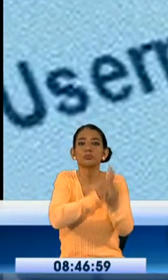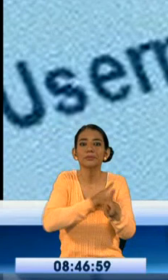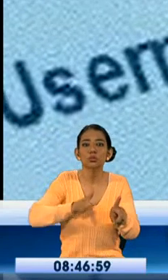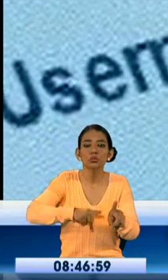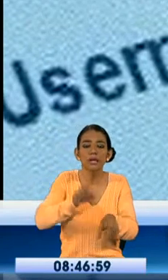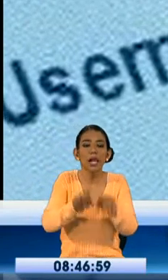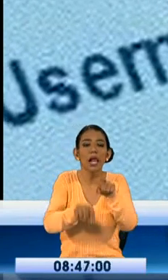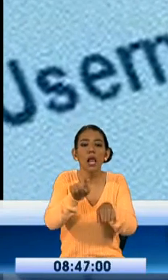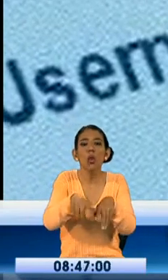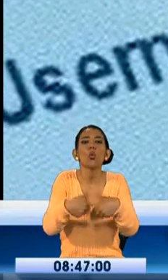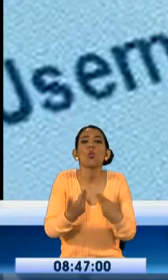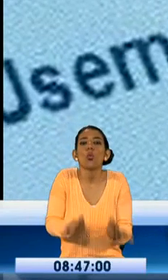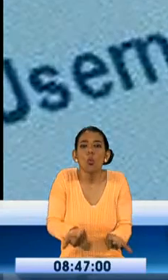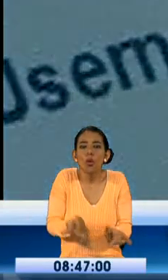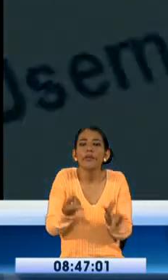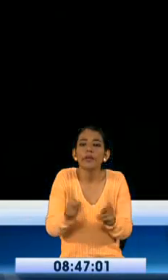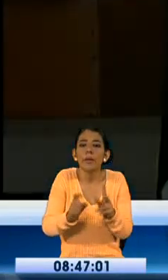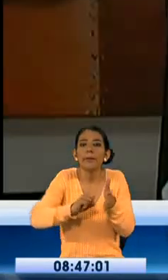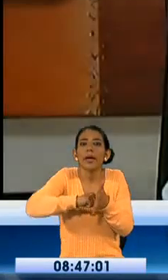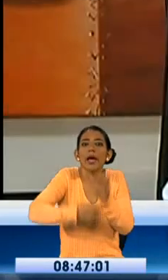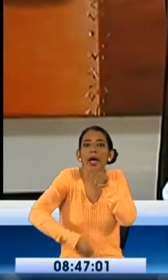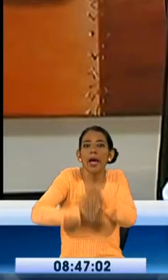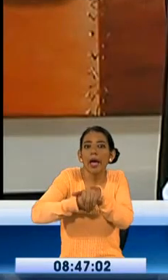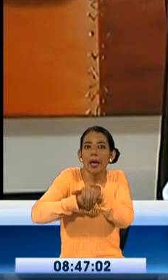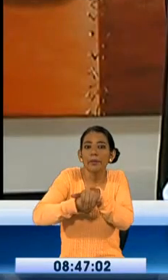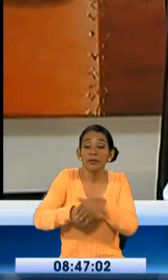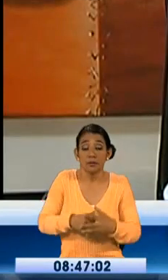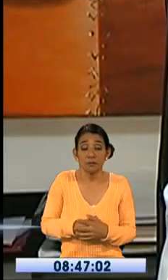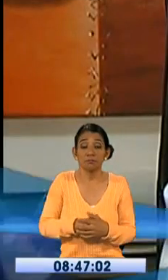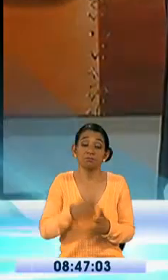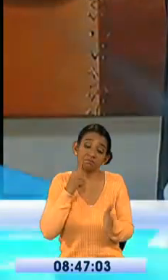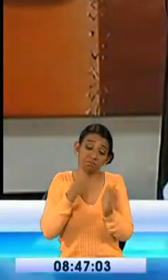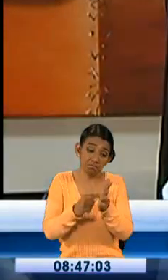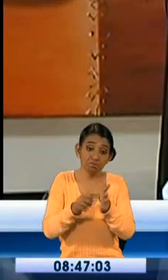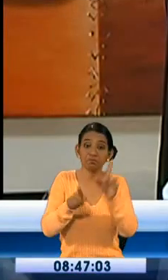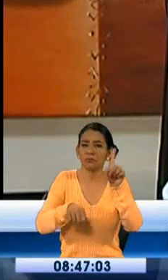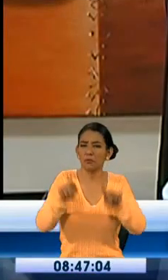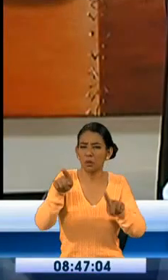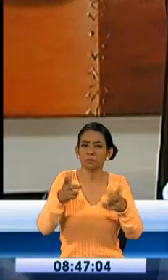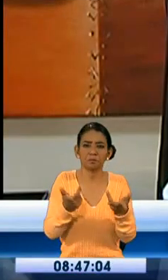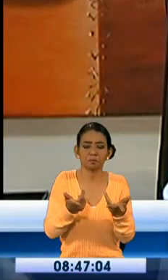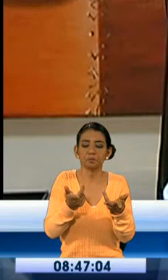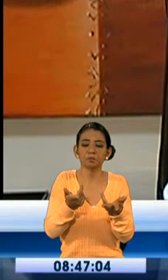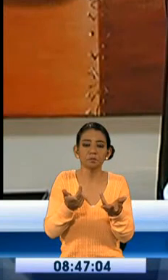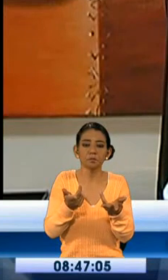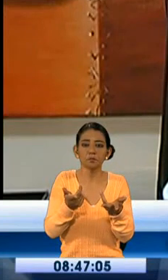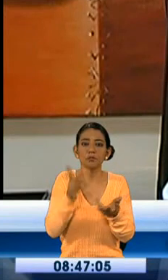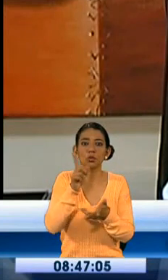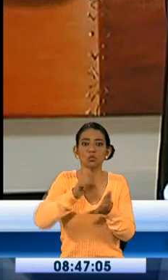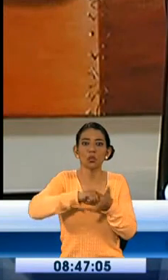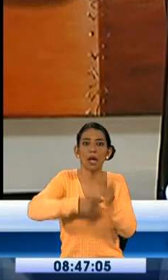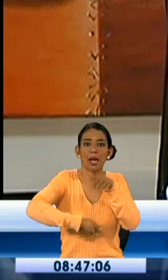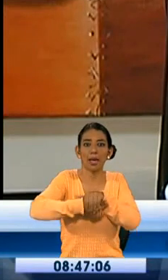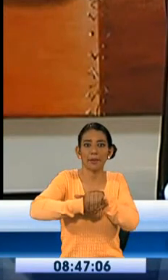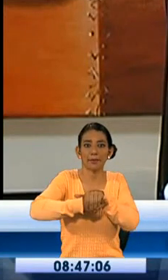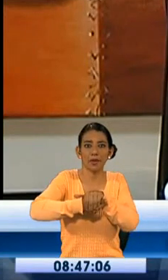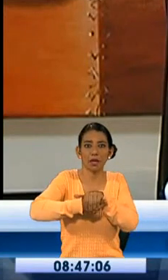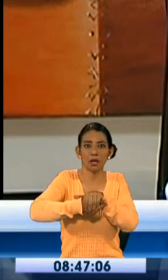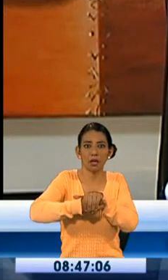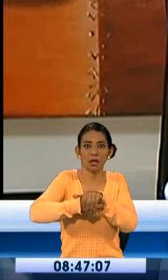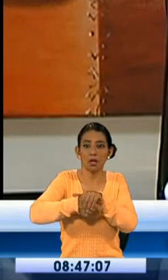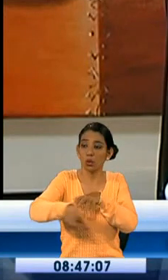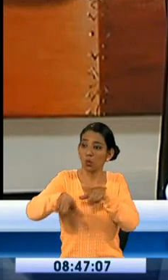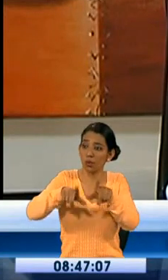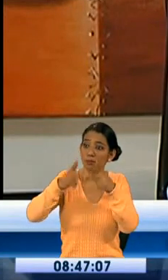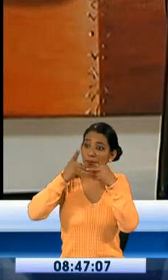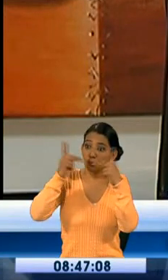y sobre todo las claves. Muchas personas inclusive hacen ingresos con sus claves y usuarios en lugares públicos